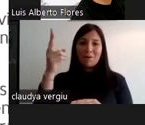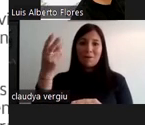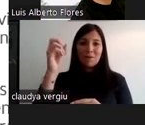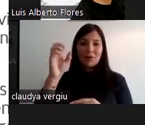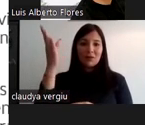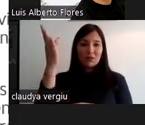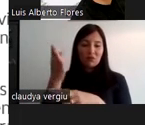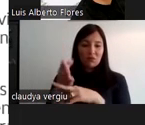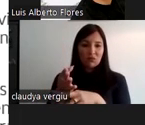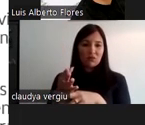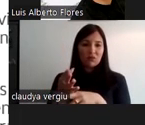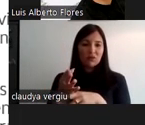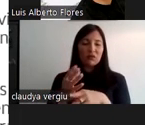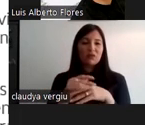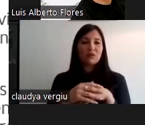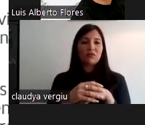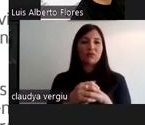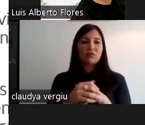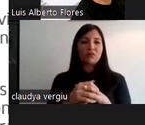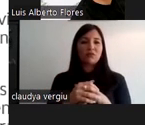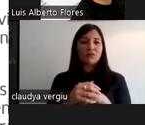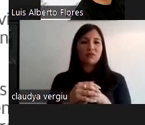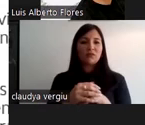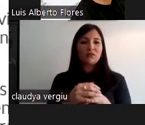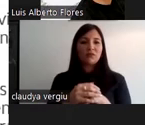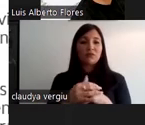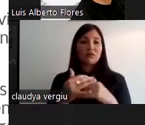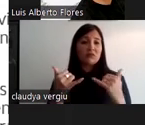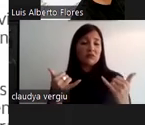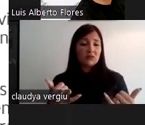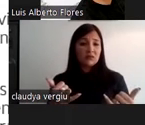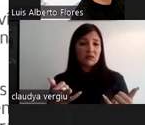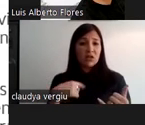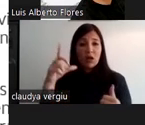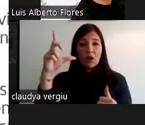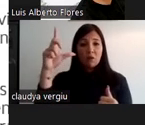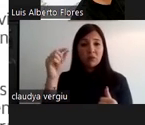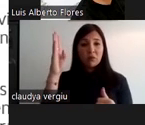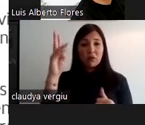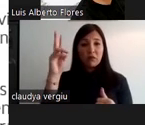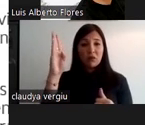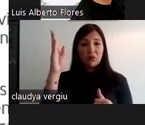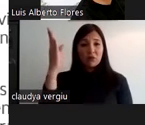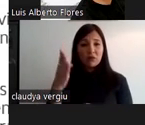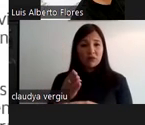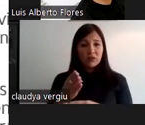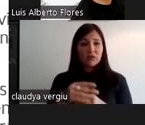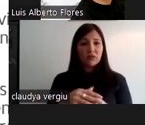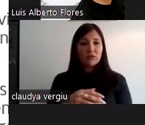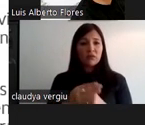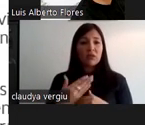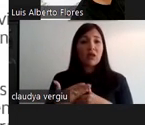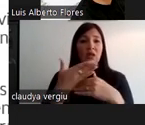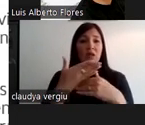de viaje por de ser visitada no a pesar de que ha bajado cuatro puntos porcentuales y le ha dado ese